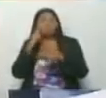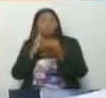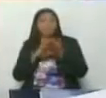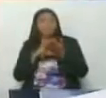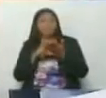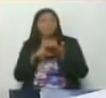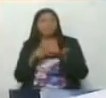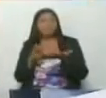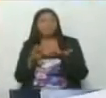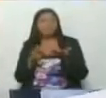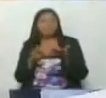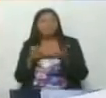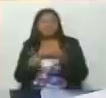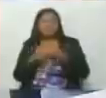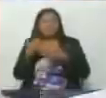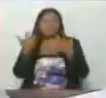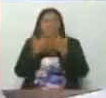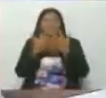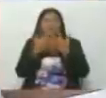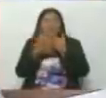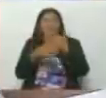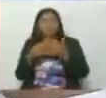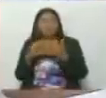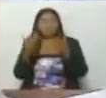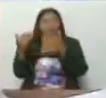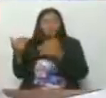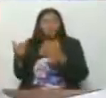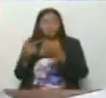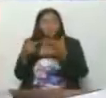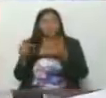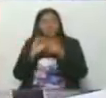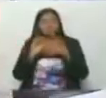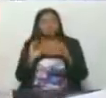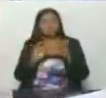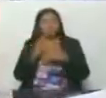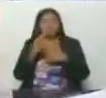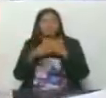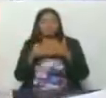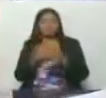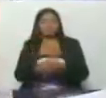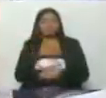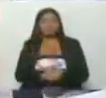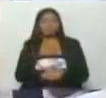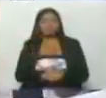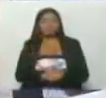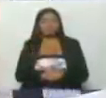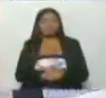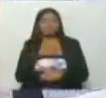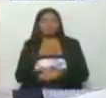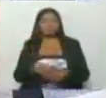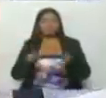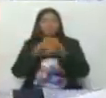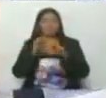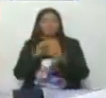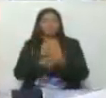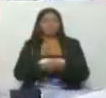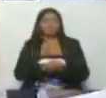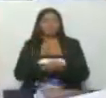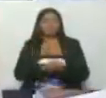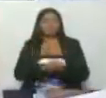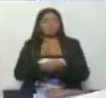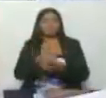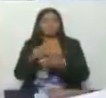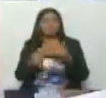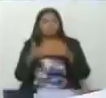guerra puede crecer porque los ingresos provienen de otras fuentes absolutamente ilícitas ese es a mayor